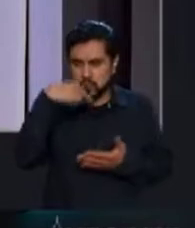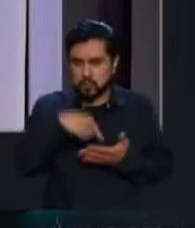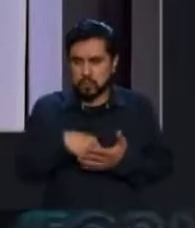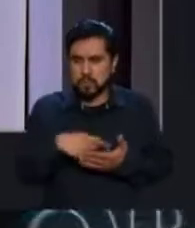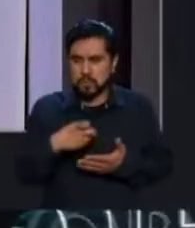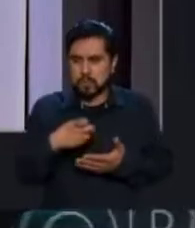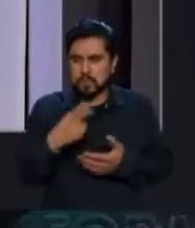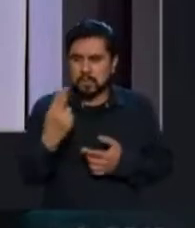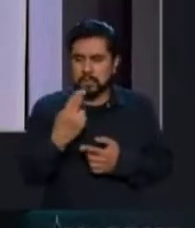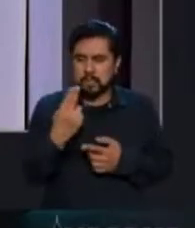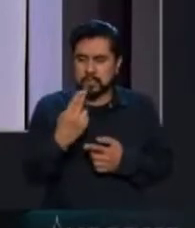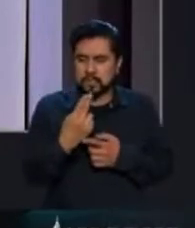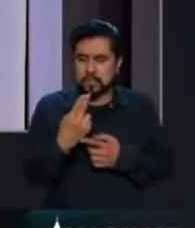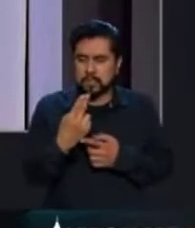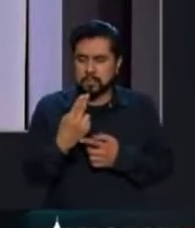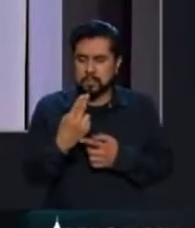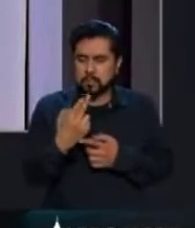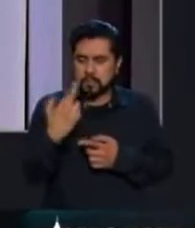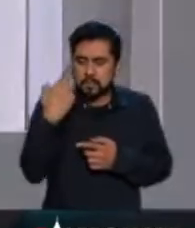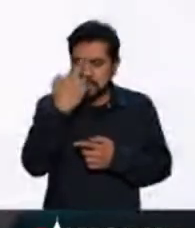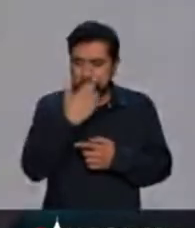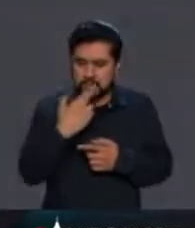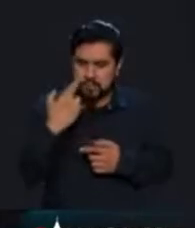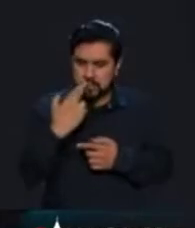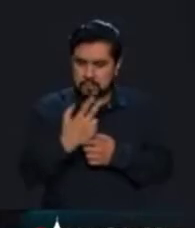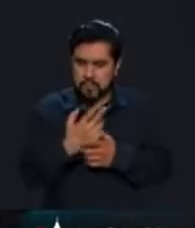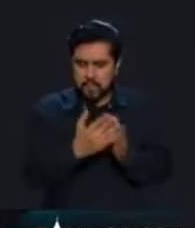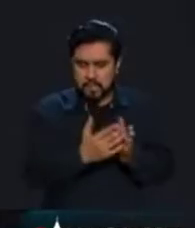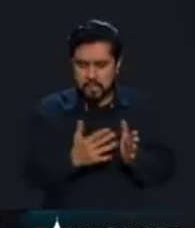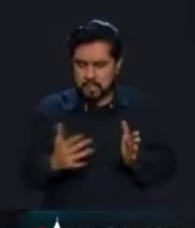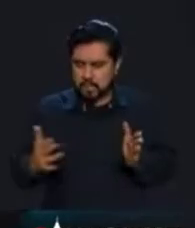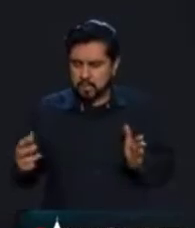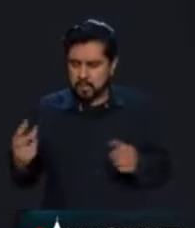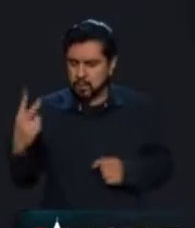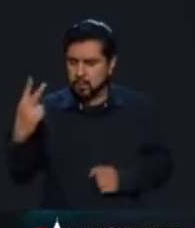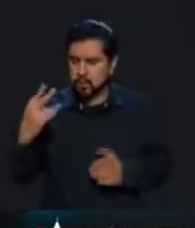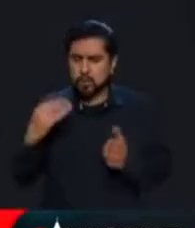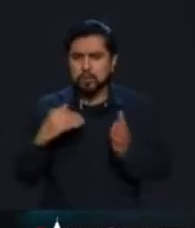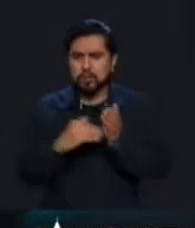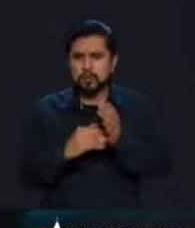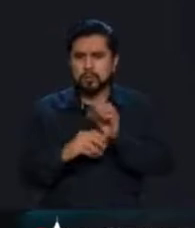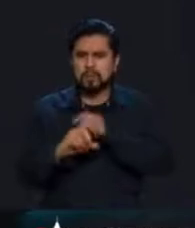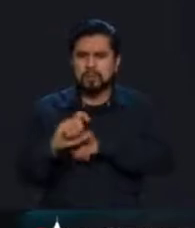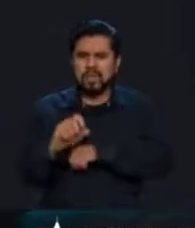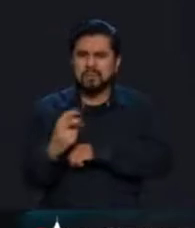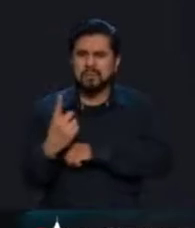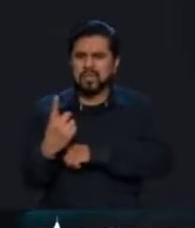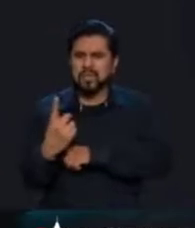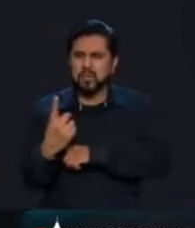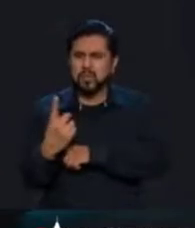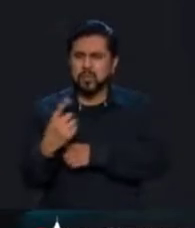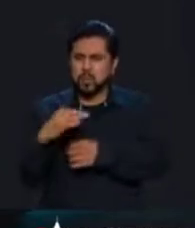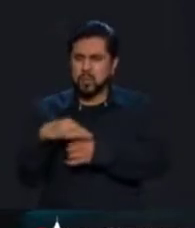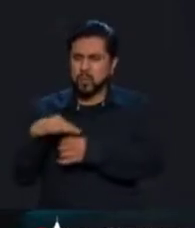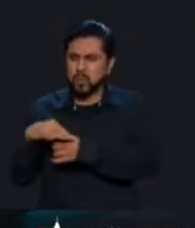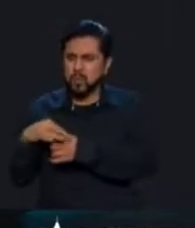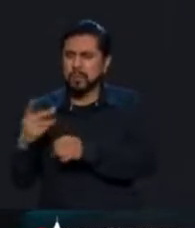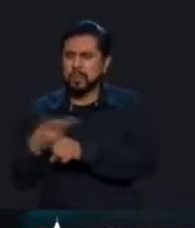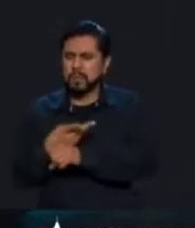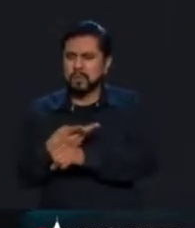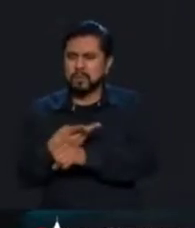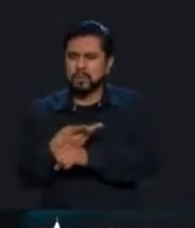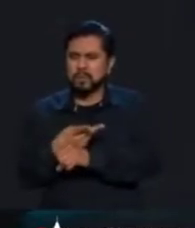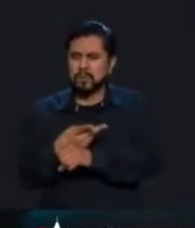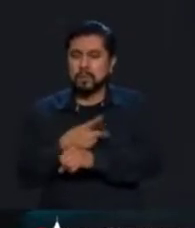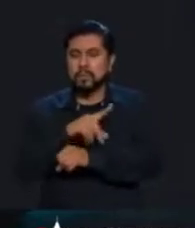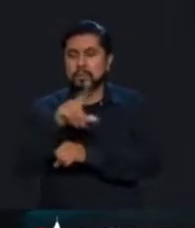hay que revisar el 21 y creo que no se ha revisado lo suficiente para entender un poco el 22 o incluso lo que